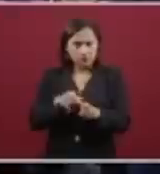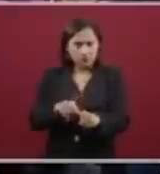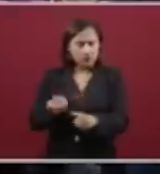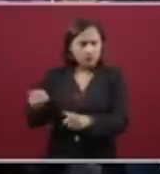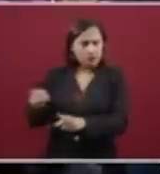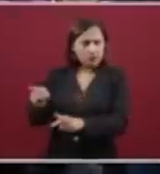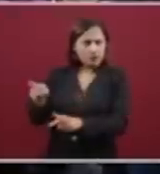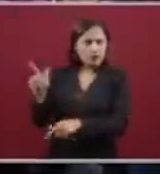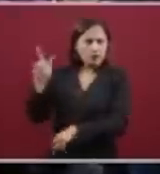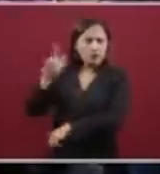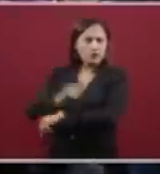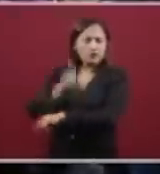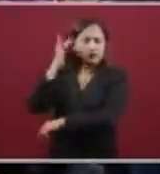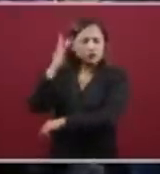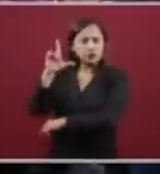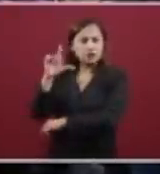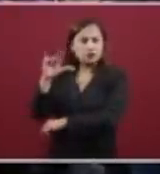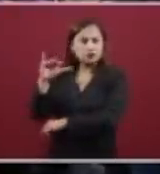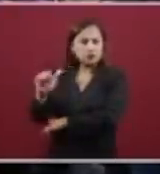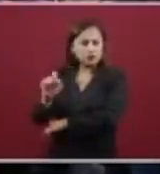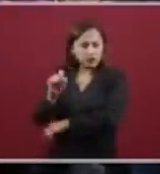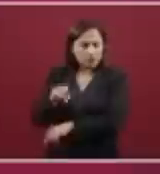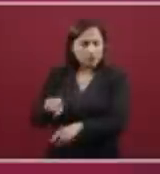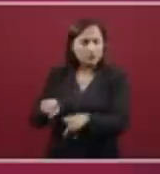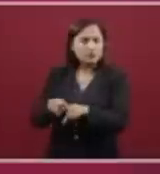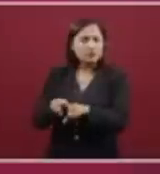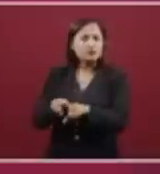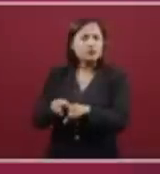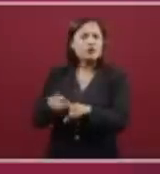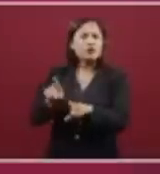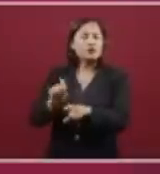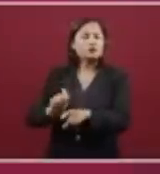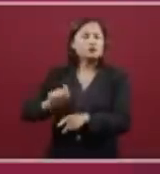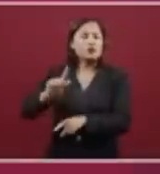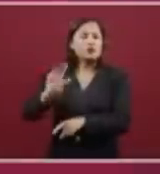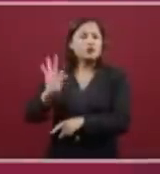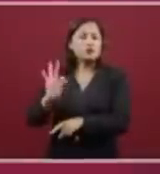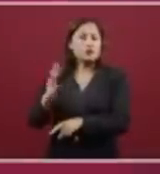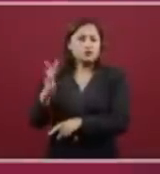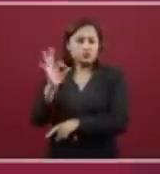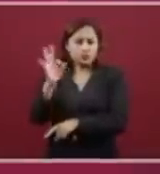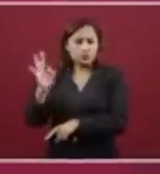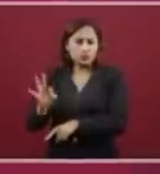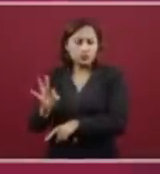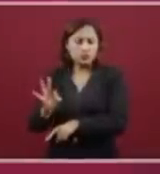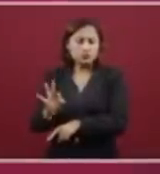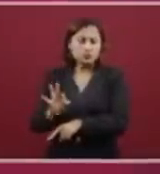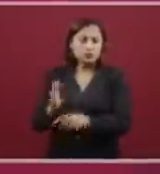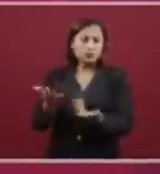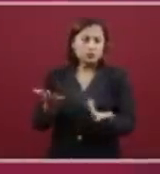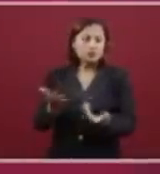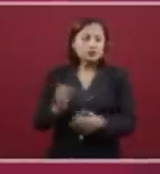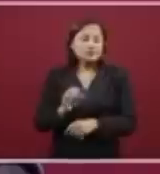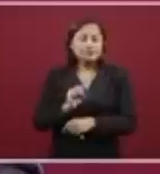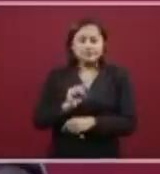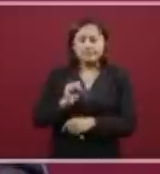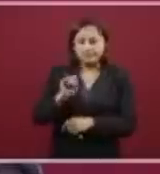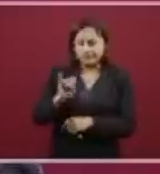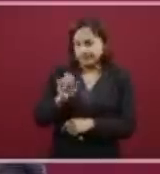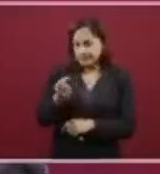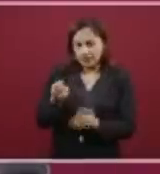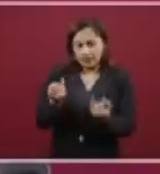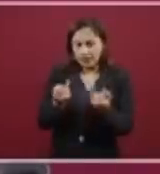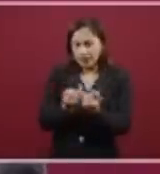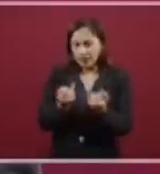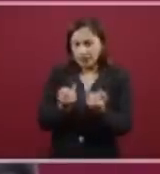se va a mantener con ese incremento que se le dio de 45 por ciento y si se va a mantener así porque además entre otras cosas